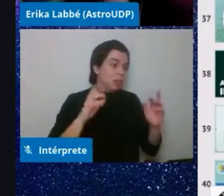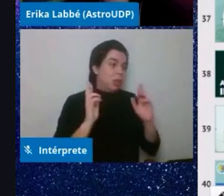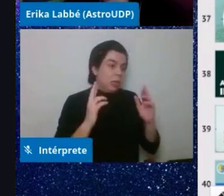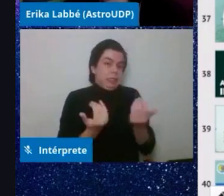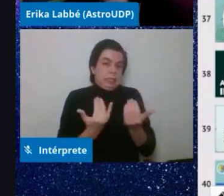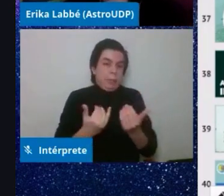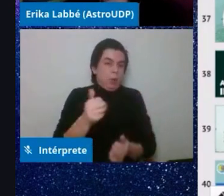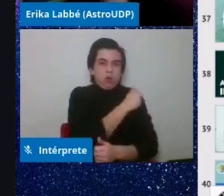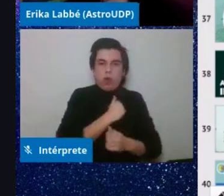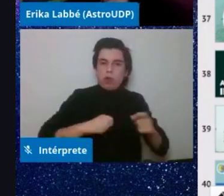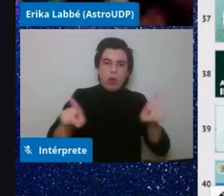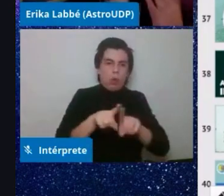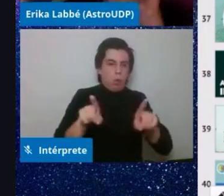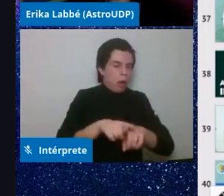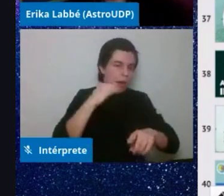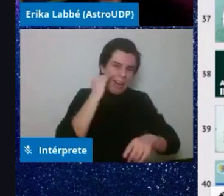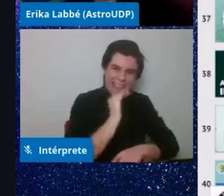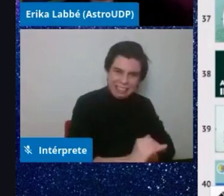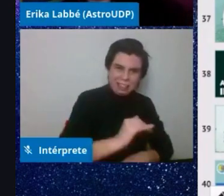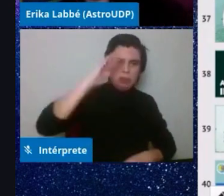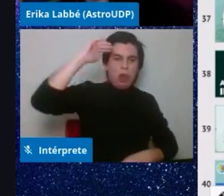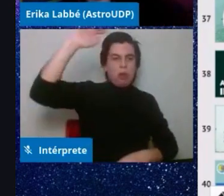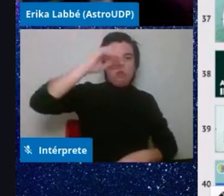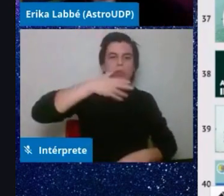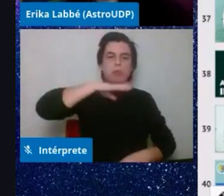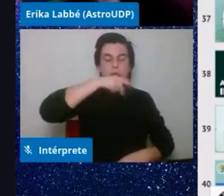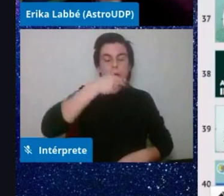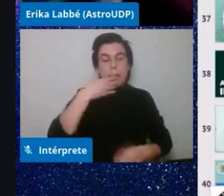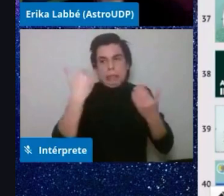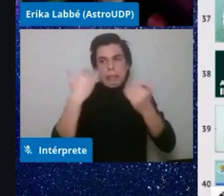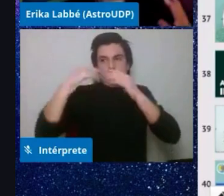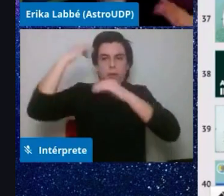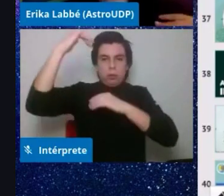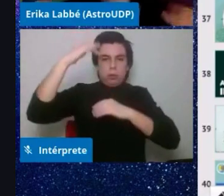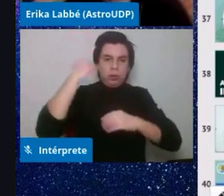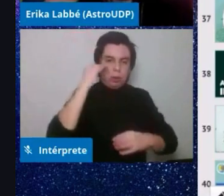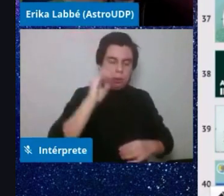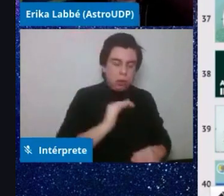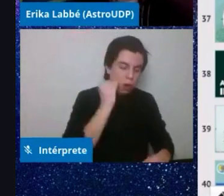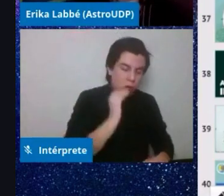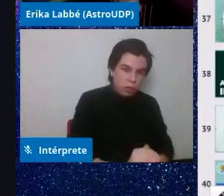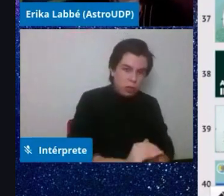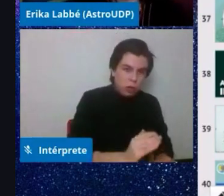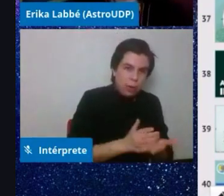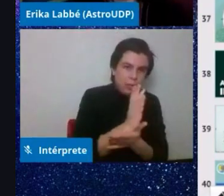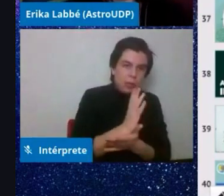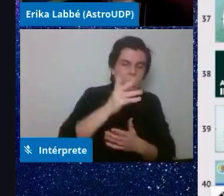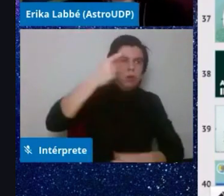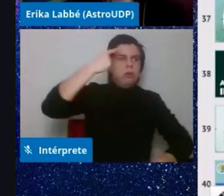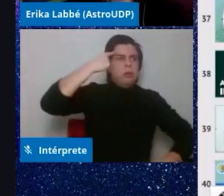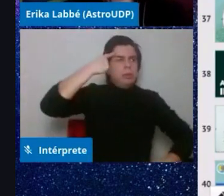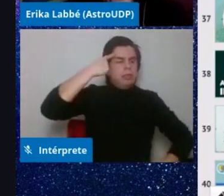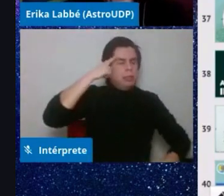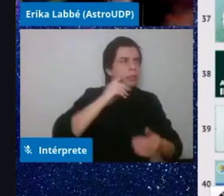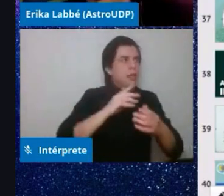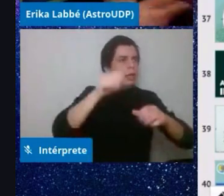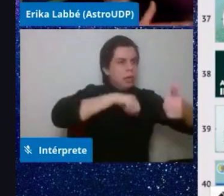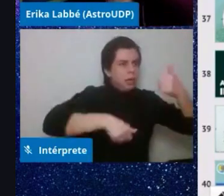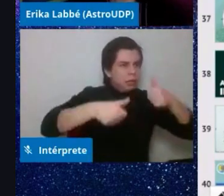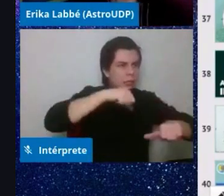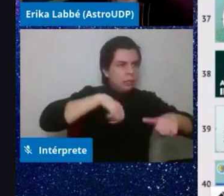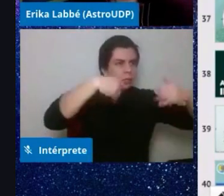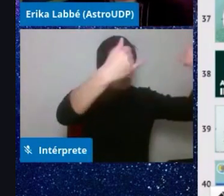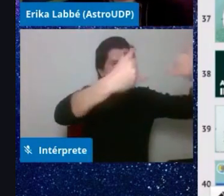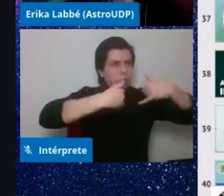más efectivo va a ser justamente cuando esos niños que empezaron desde jóvenes a pensar en la ciencia, a recibir estas